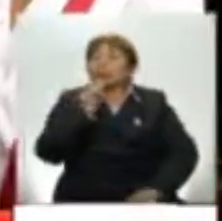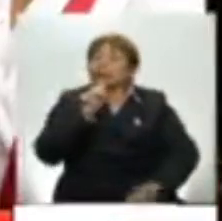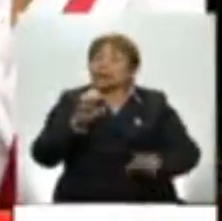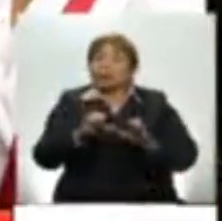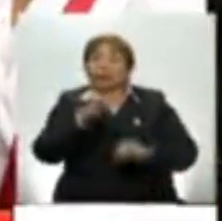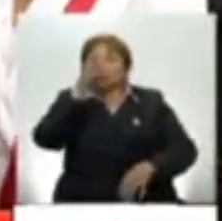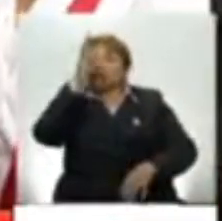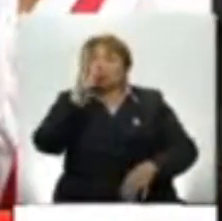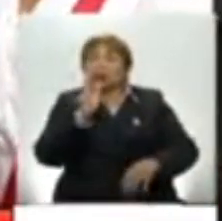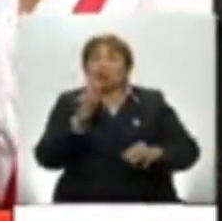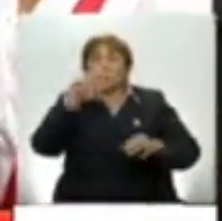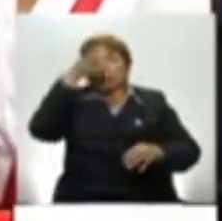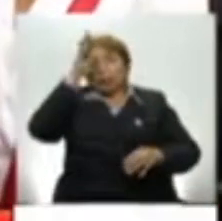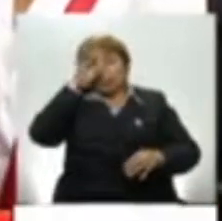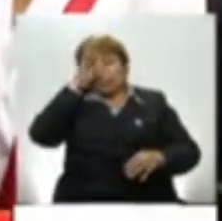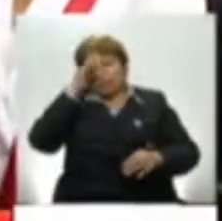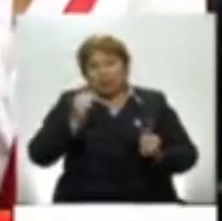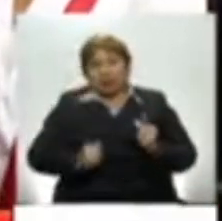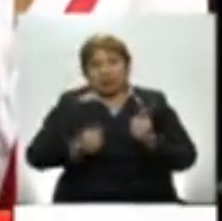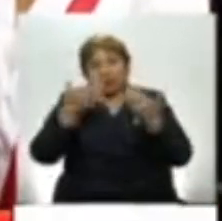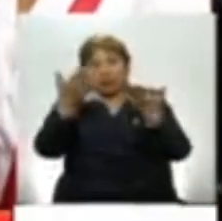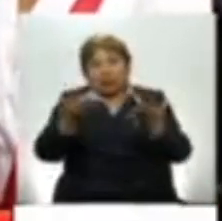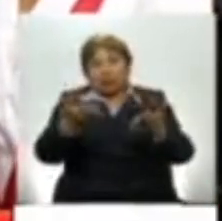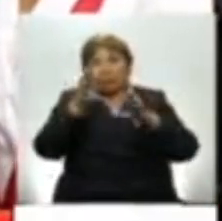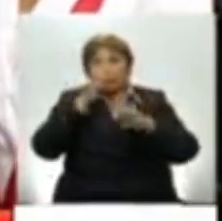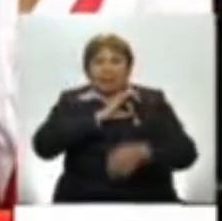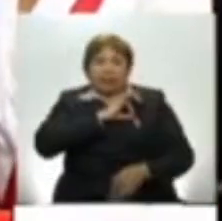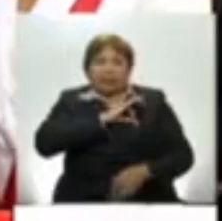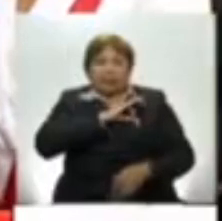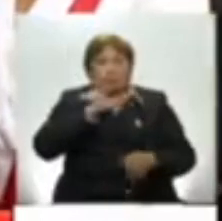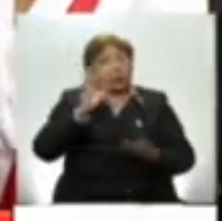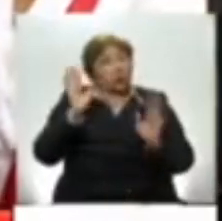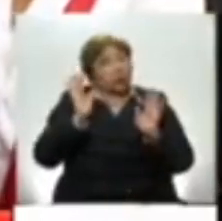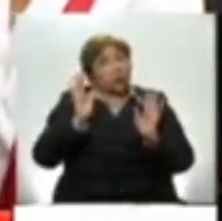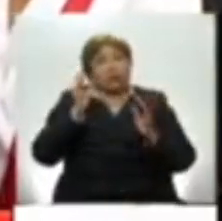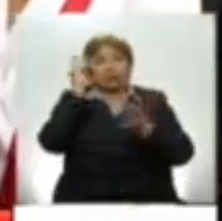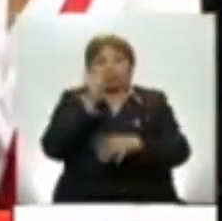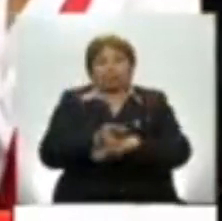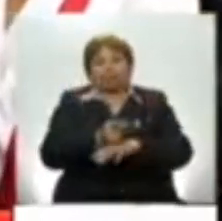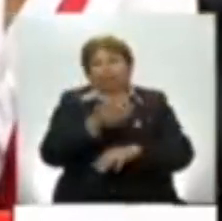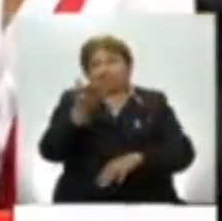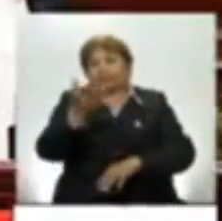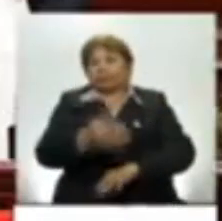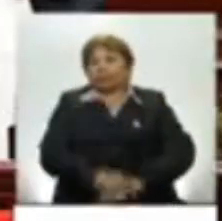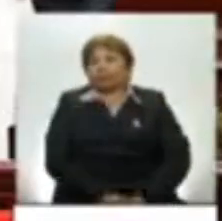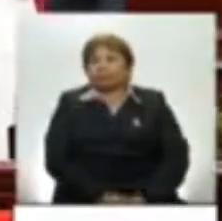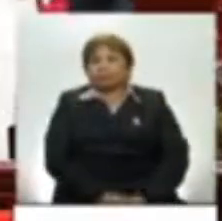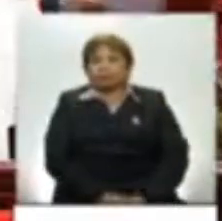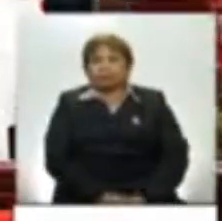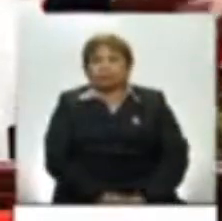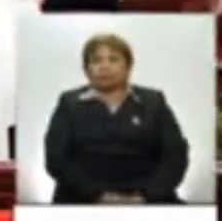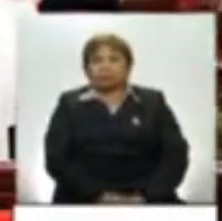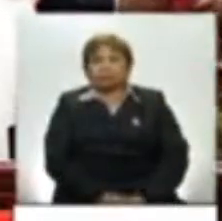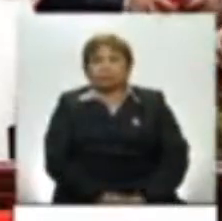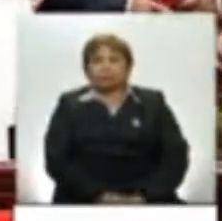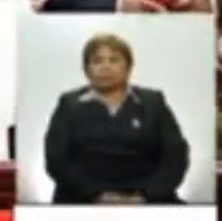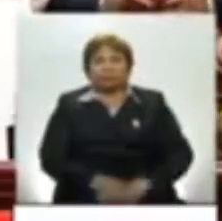que Dios y la patria lo premien, sino que él y la nación se lo demanden.